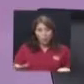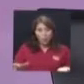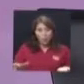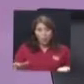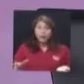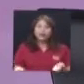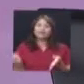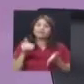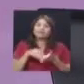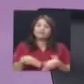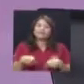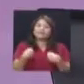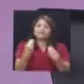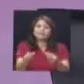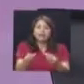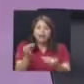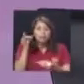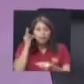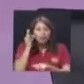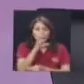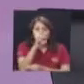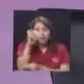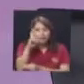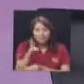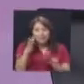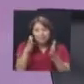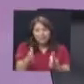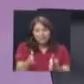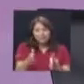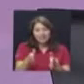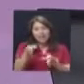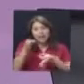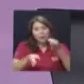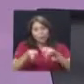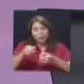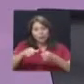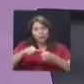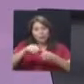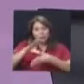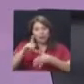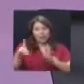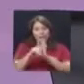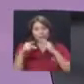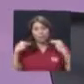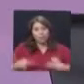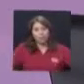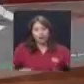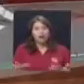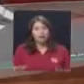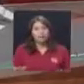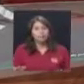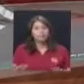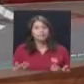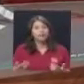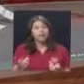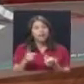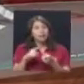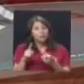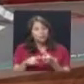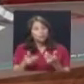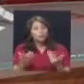mujeres costarricenses la corte interamericana derechos humanos es todo en ese sentido